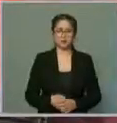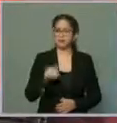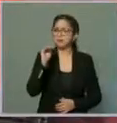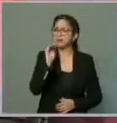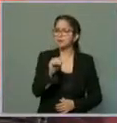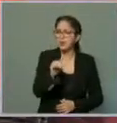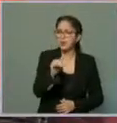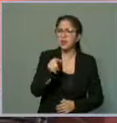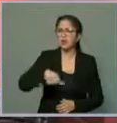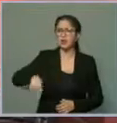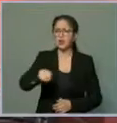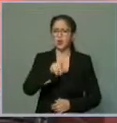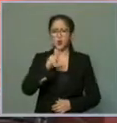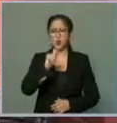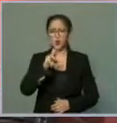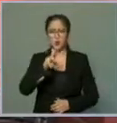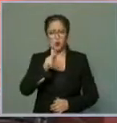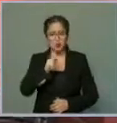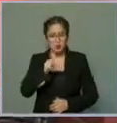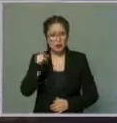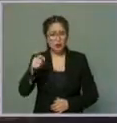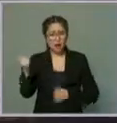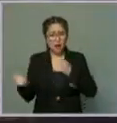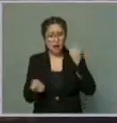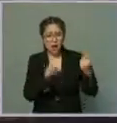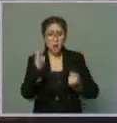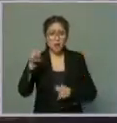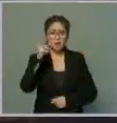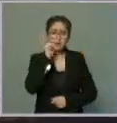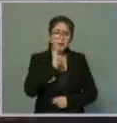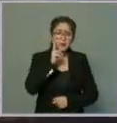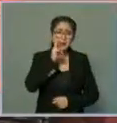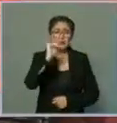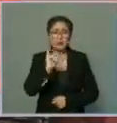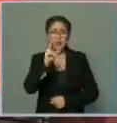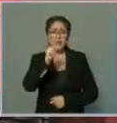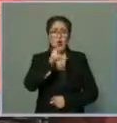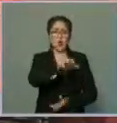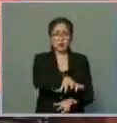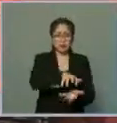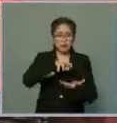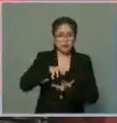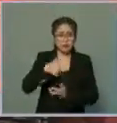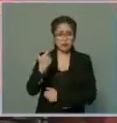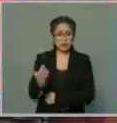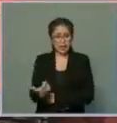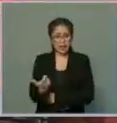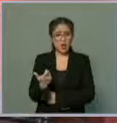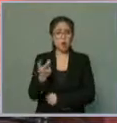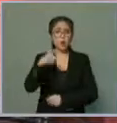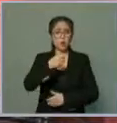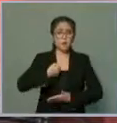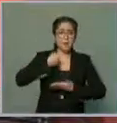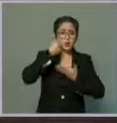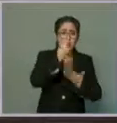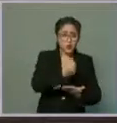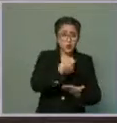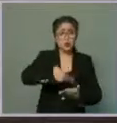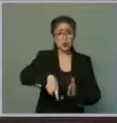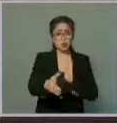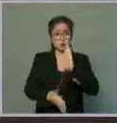sí lo que insiste Trump es que de algún momento, de alguna manera, van a sacar ese dinero, van a sacar ese presupuesto y el muro se va a hacer. Así